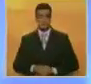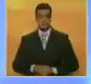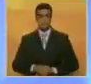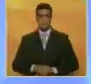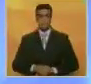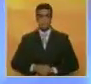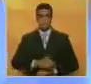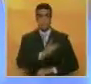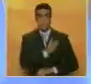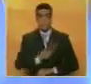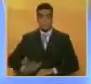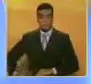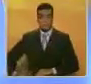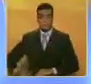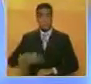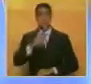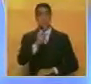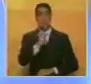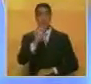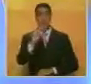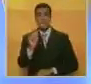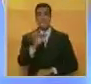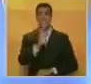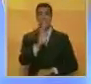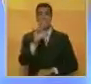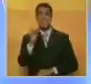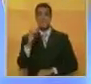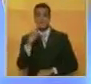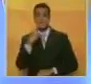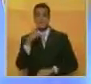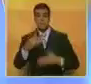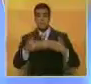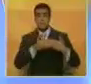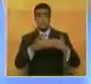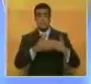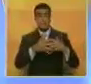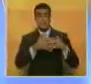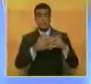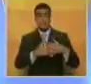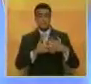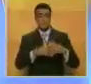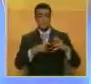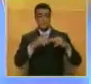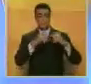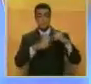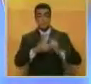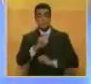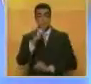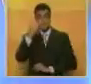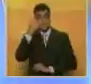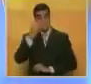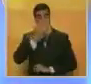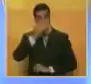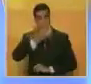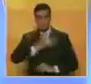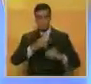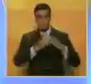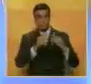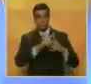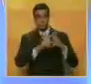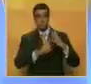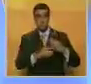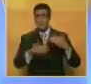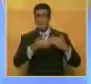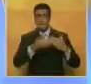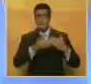El presidente de FD Cámaras, Noel Álvarez, propuso la paralización del sector empresarial e industrial del país por un día para cumplir con las exigencias de